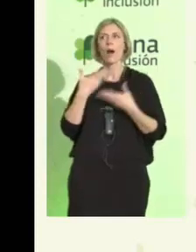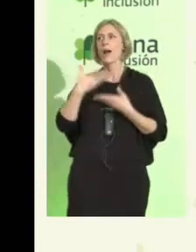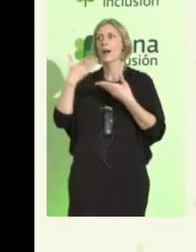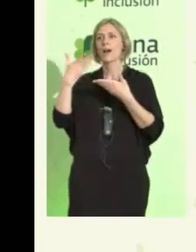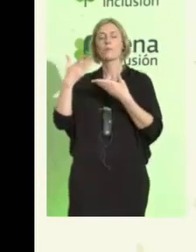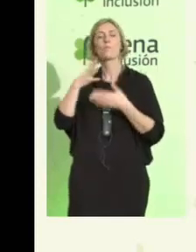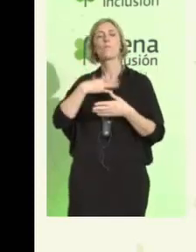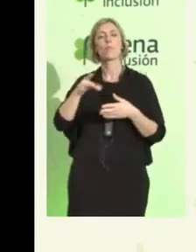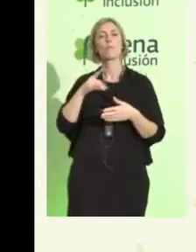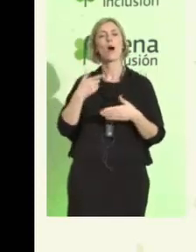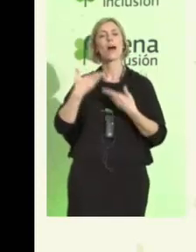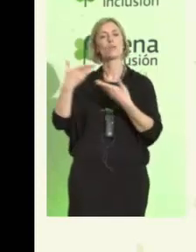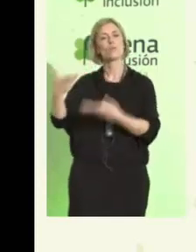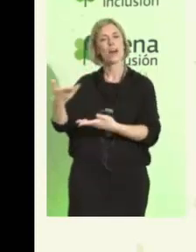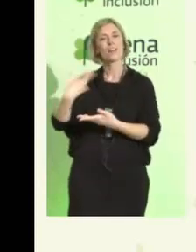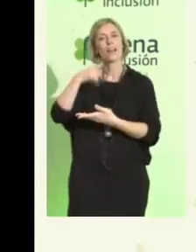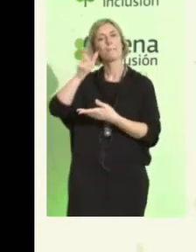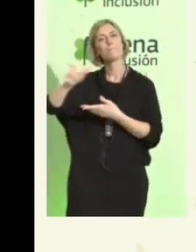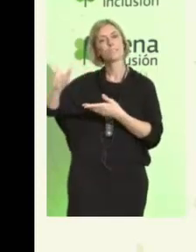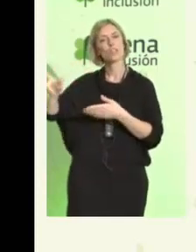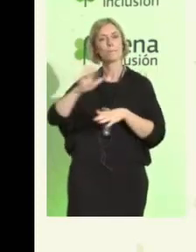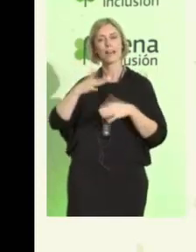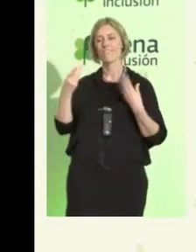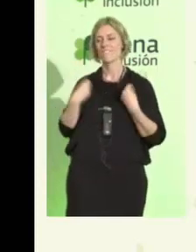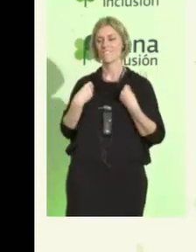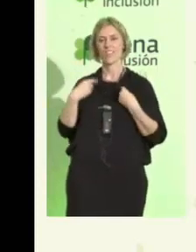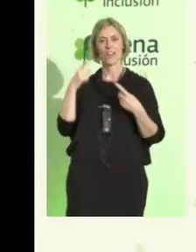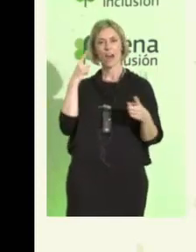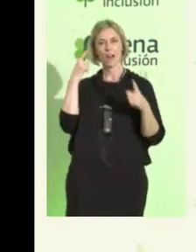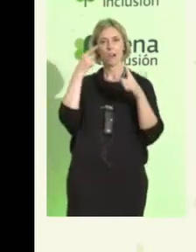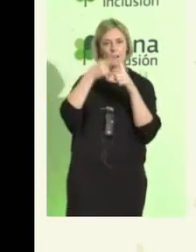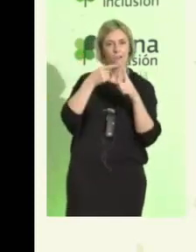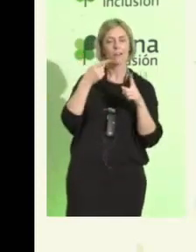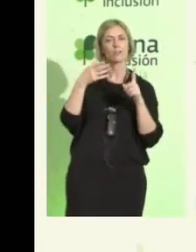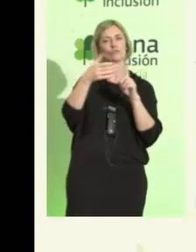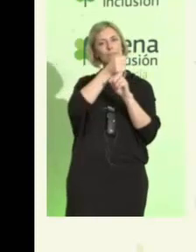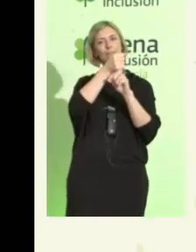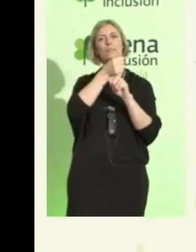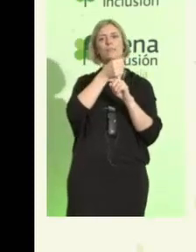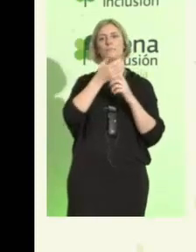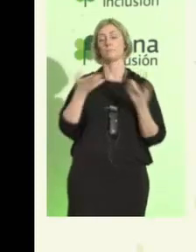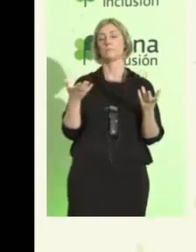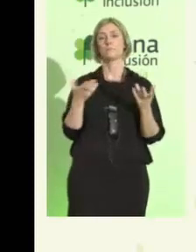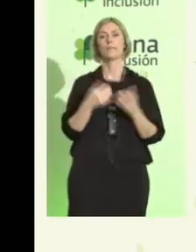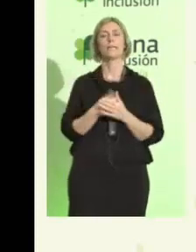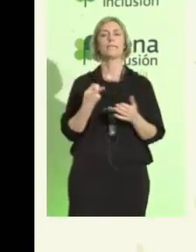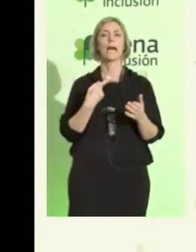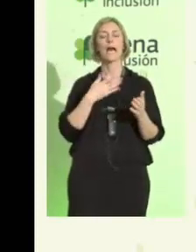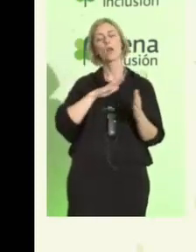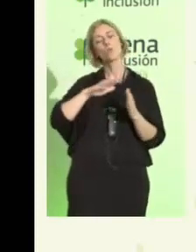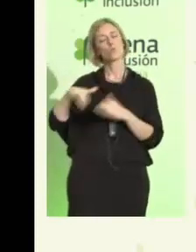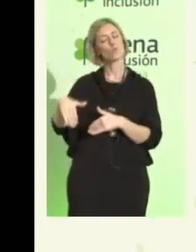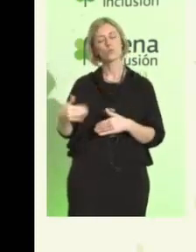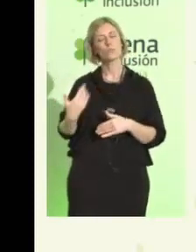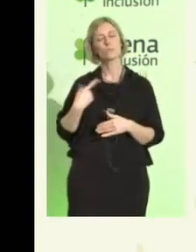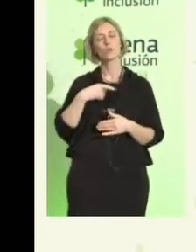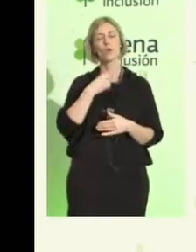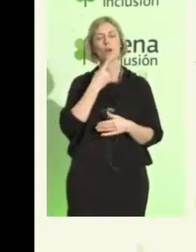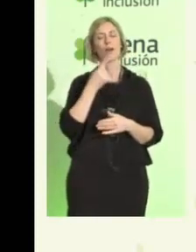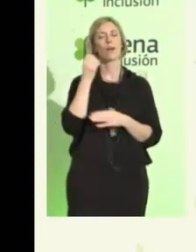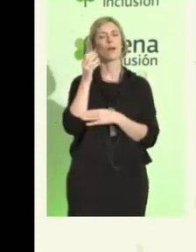la cual haya gente, lugar y propósito. Y lo último que quiero decir, y sé que me estoy atrasando, es que cuando pienso en la